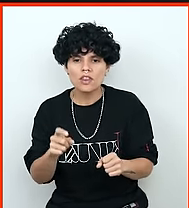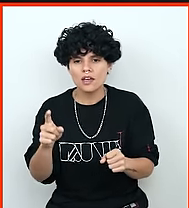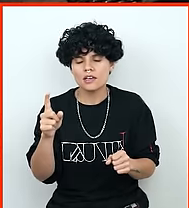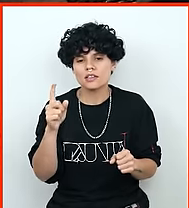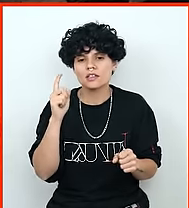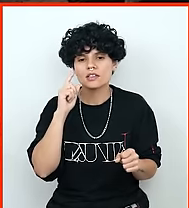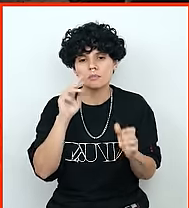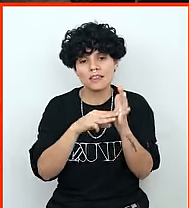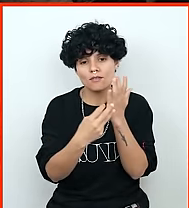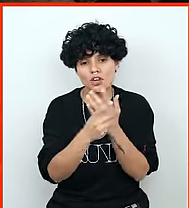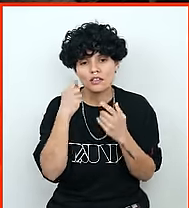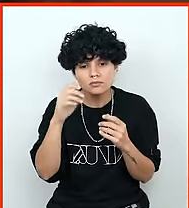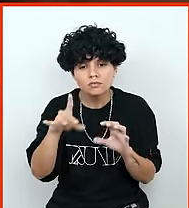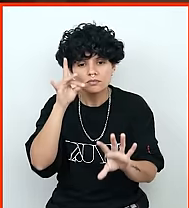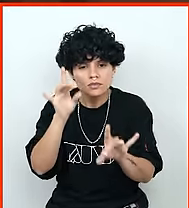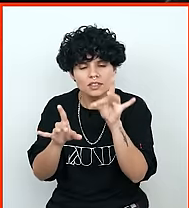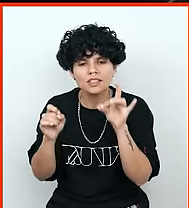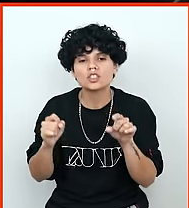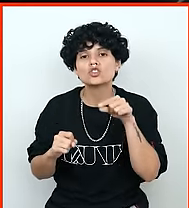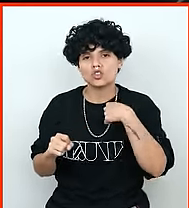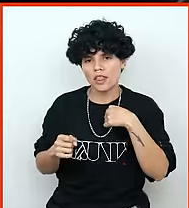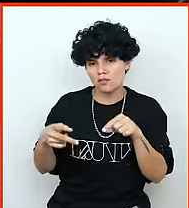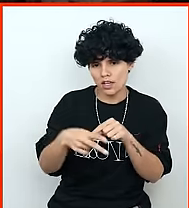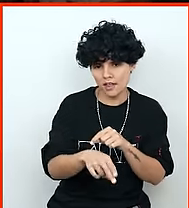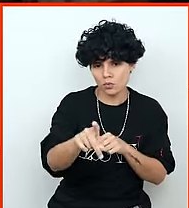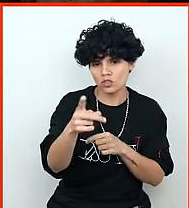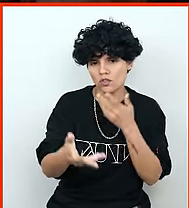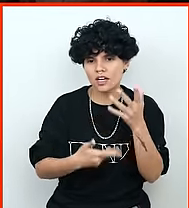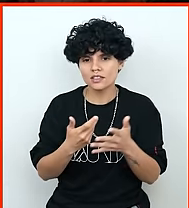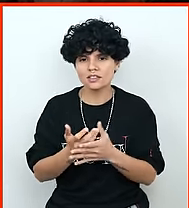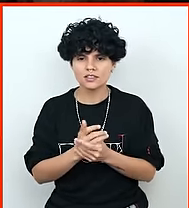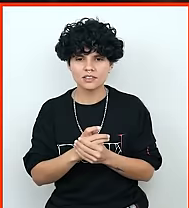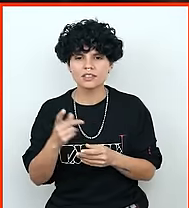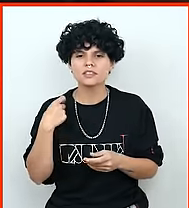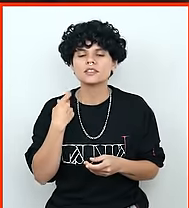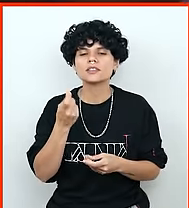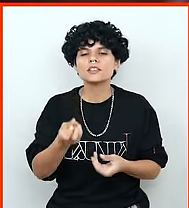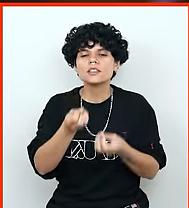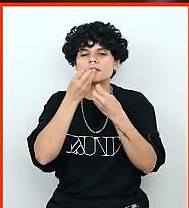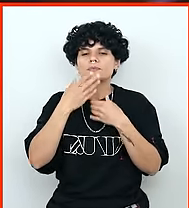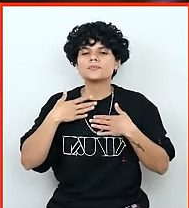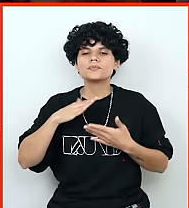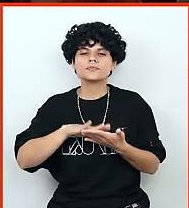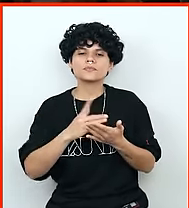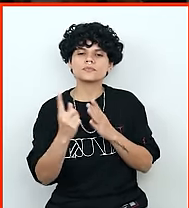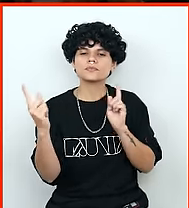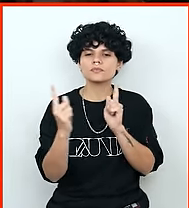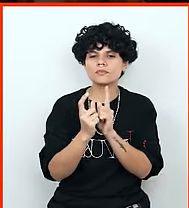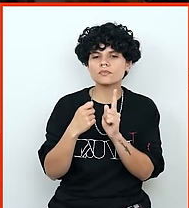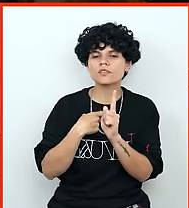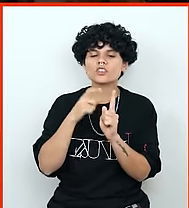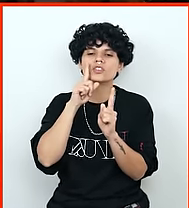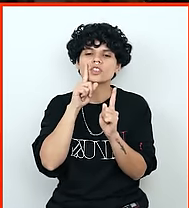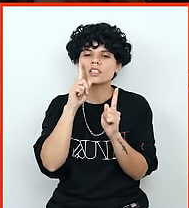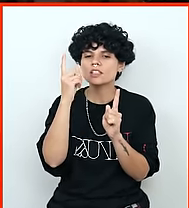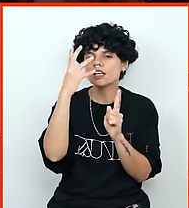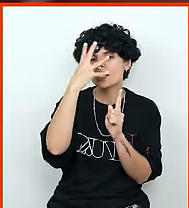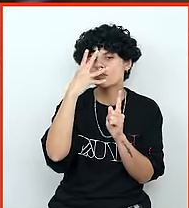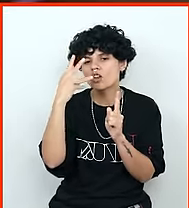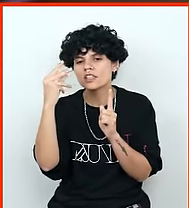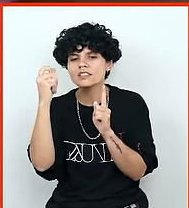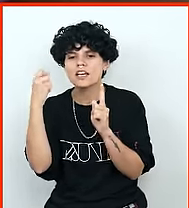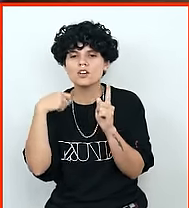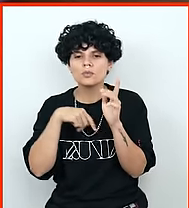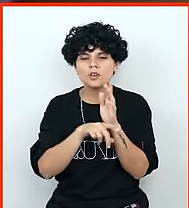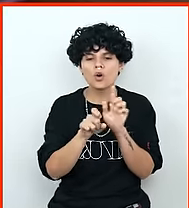descifrando la letra? Bueno, ¿hasta cierta parte lo podemos? Sí. Yo te voy a ir interrumpiendo. Ok. Toma el sedante aquí conmigo. Déjate hipnotizar. Tengo un narcótico